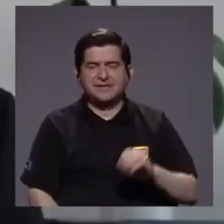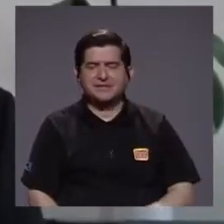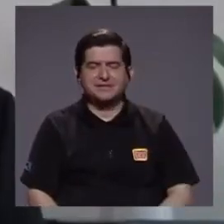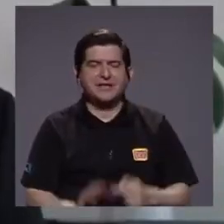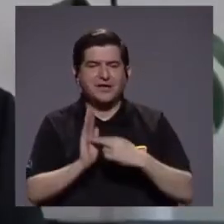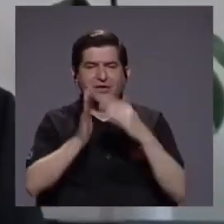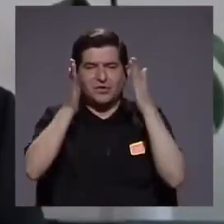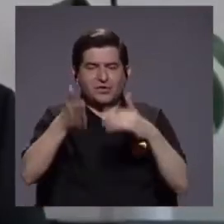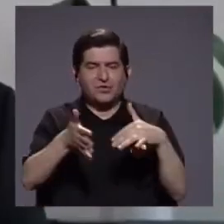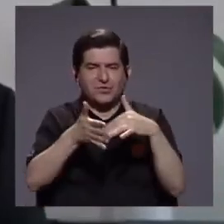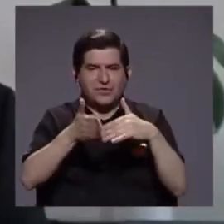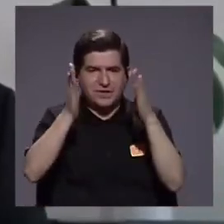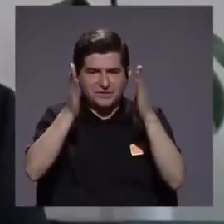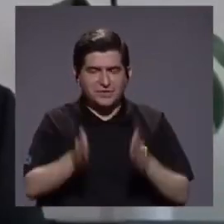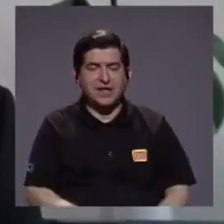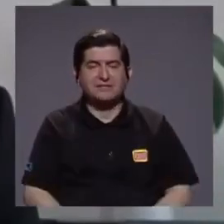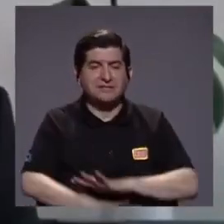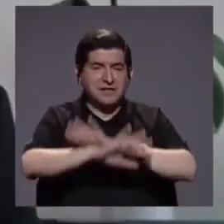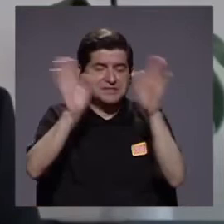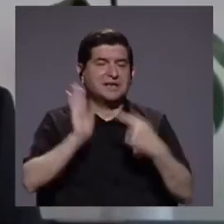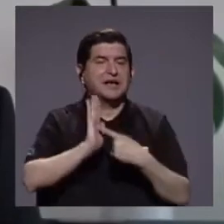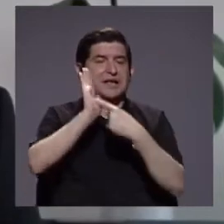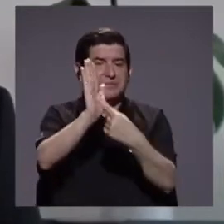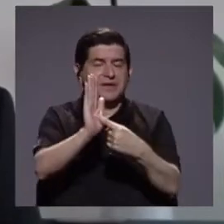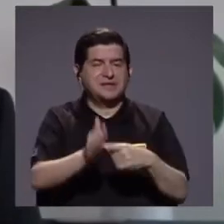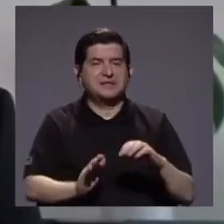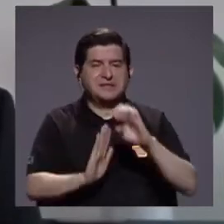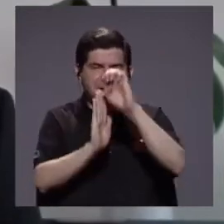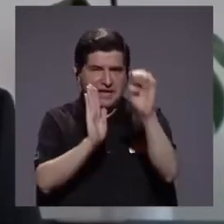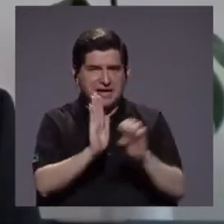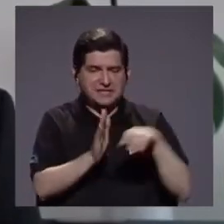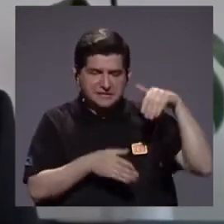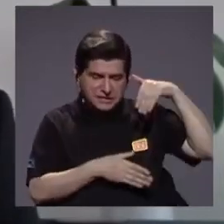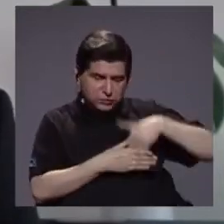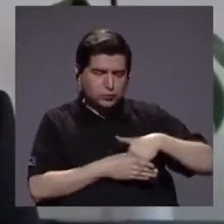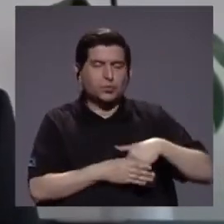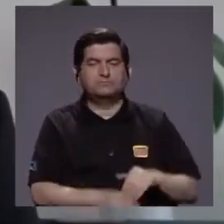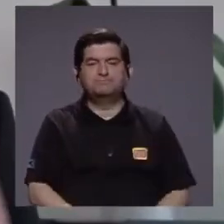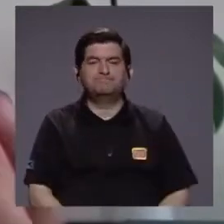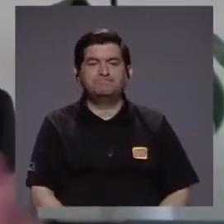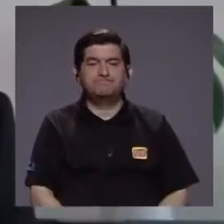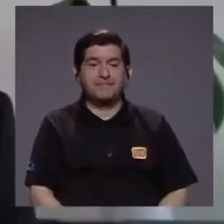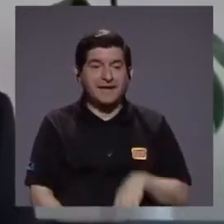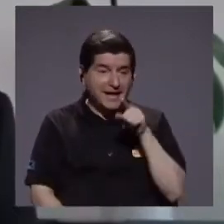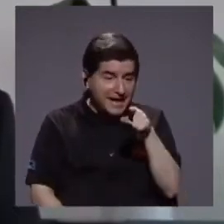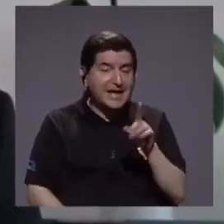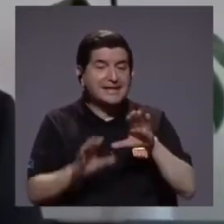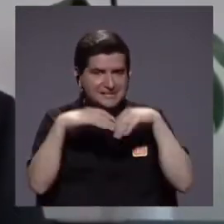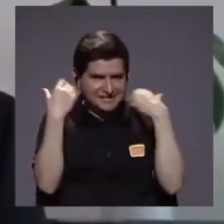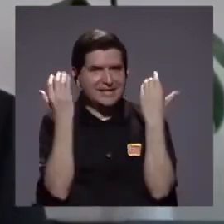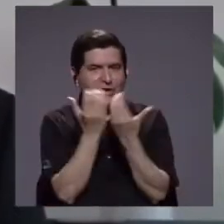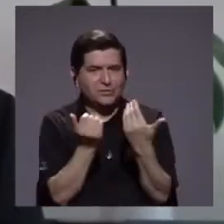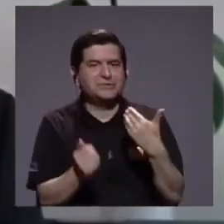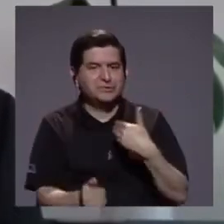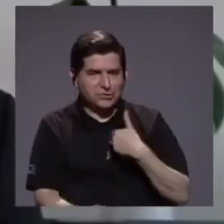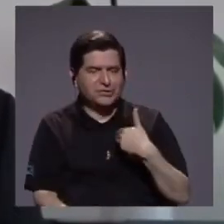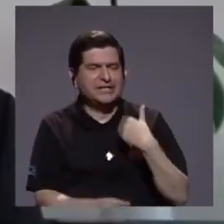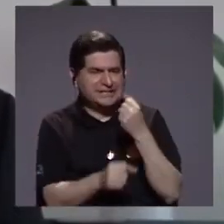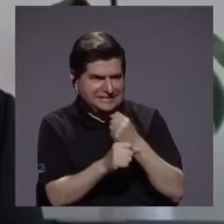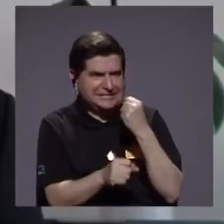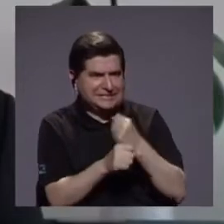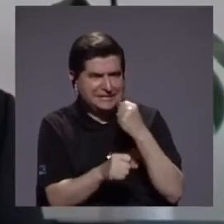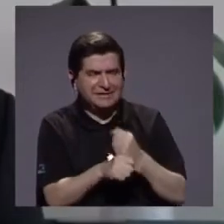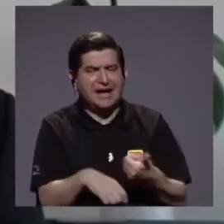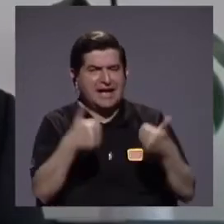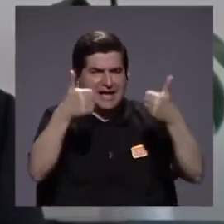representación estudiantil que está claramente señalado en el Estatuto Orgánico. Yo creo que justamente en esa comisión que tiene que trabajar